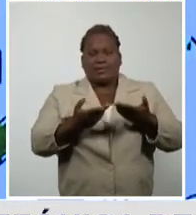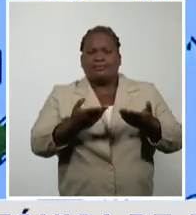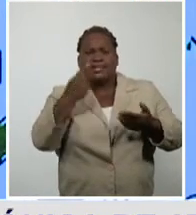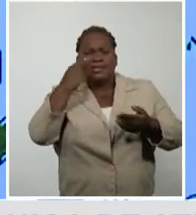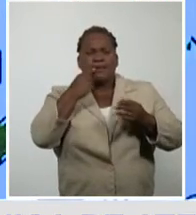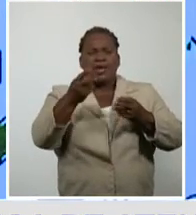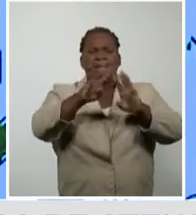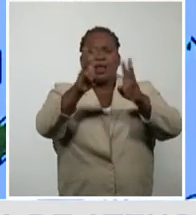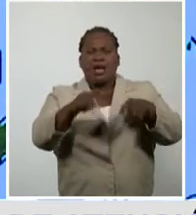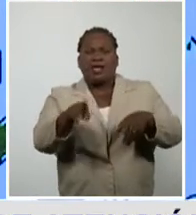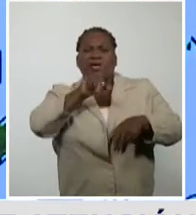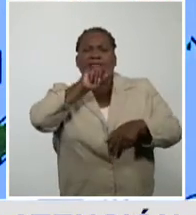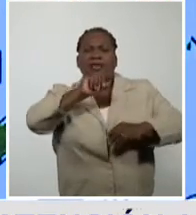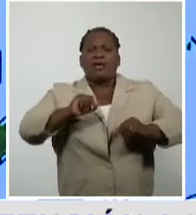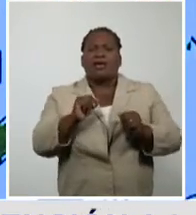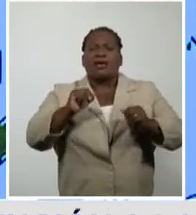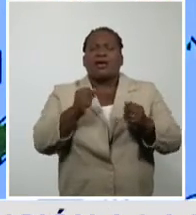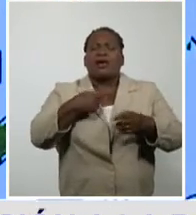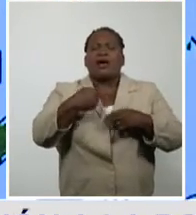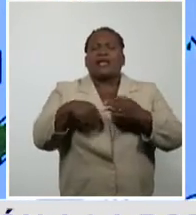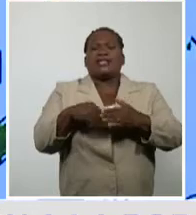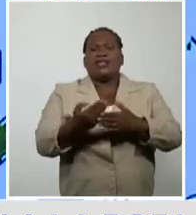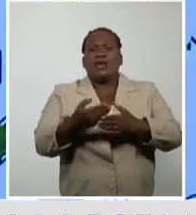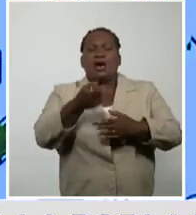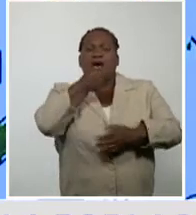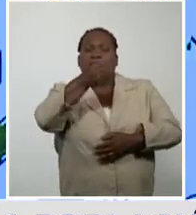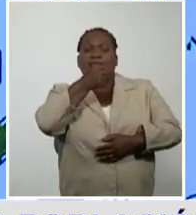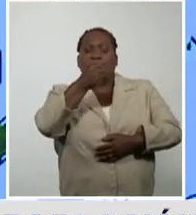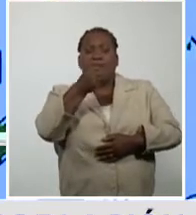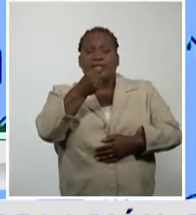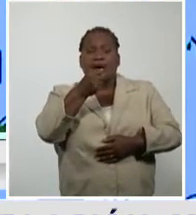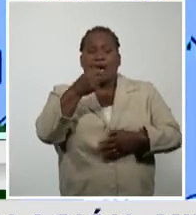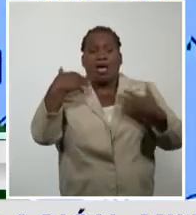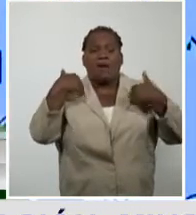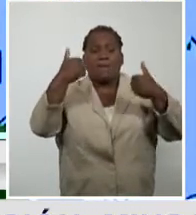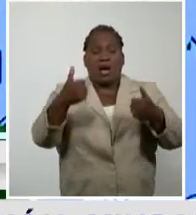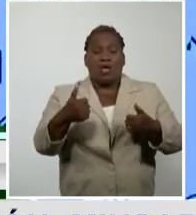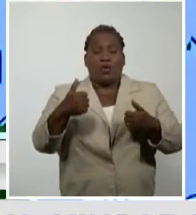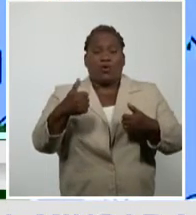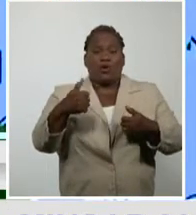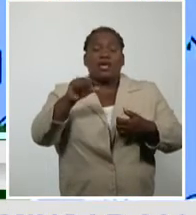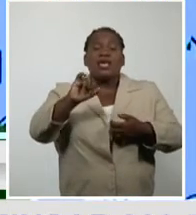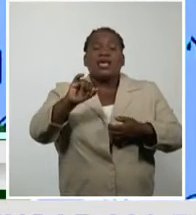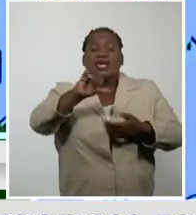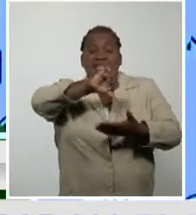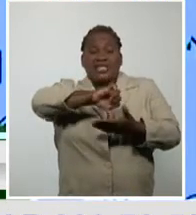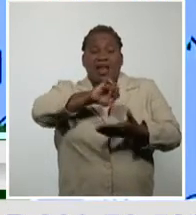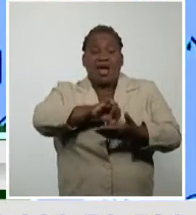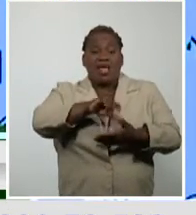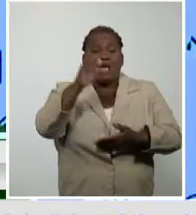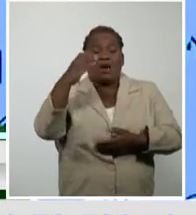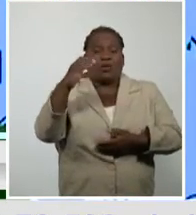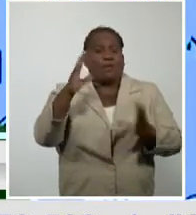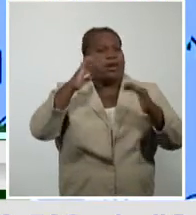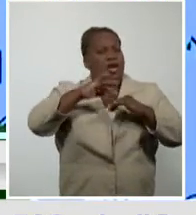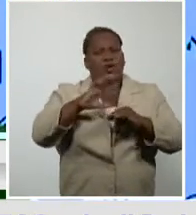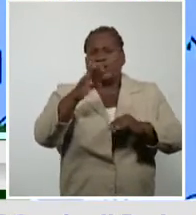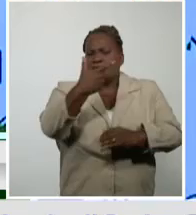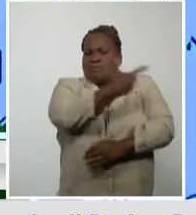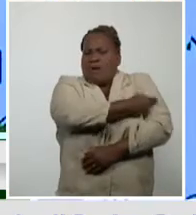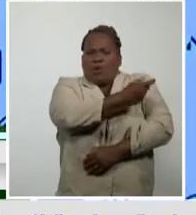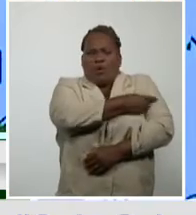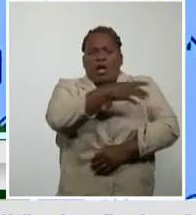sociales hace unos días una entrevista al embajador de Israel en Colombia. Según expresa, no se trata de una vacuna, es un